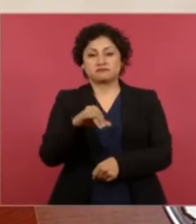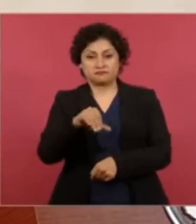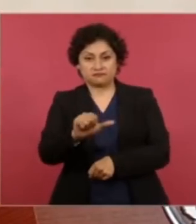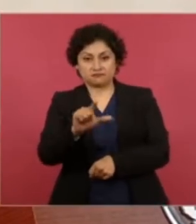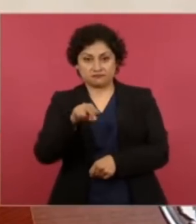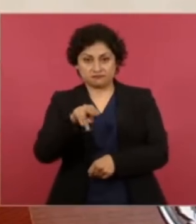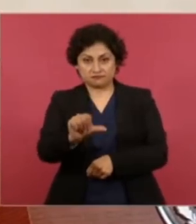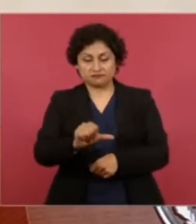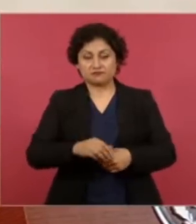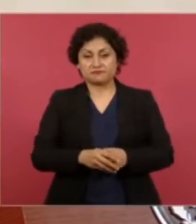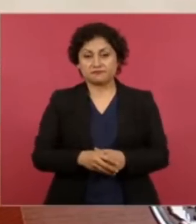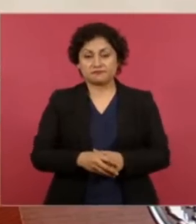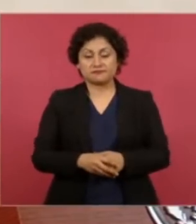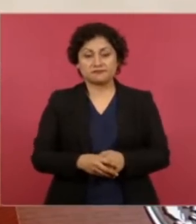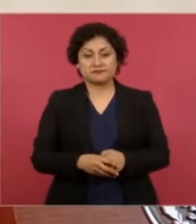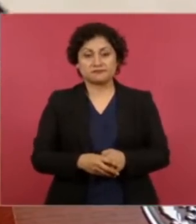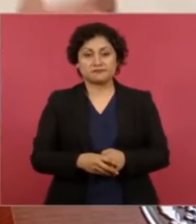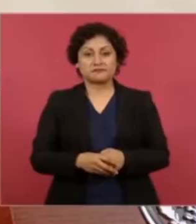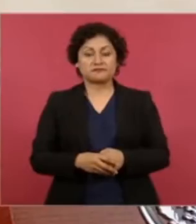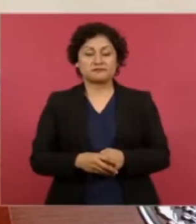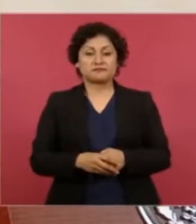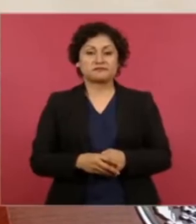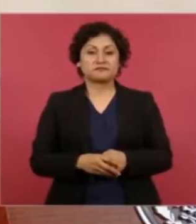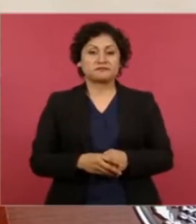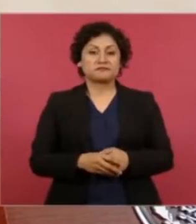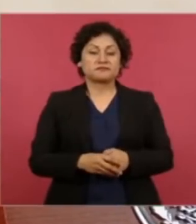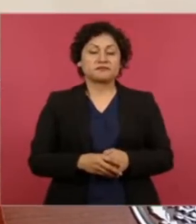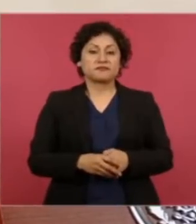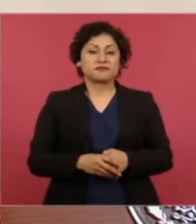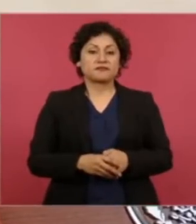Y como nosotros